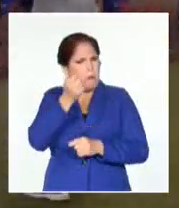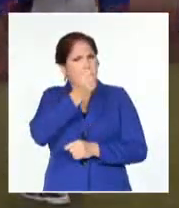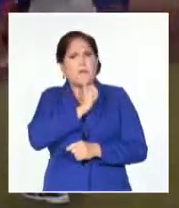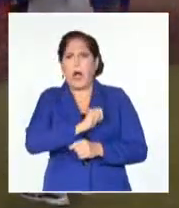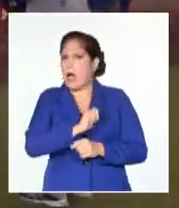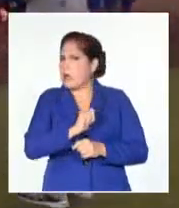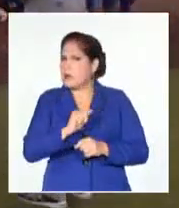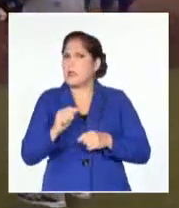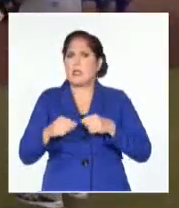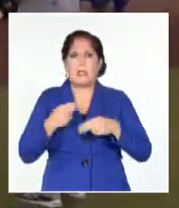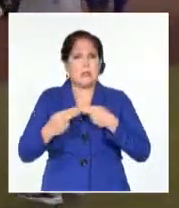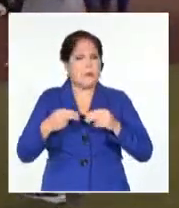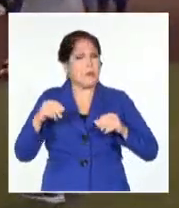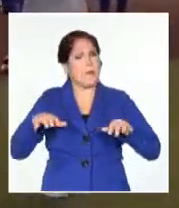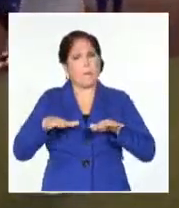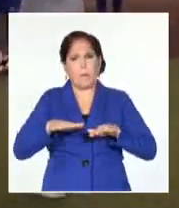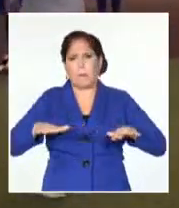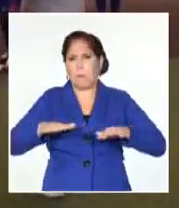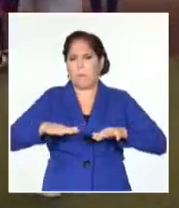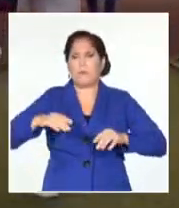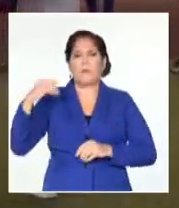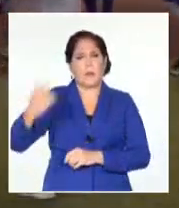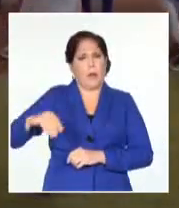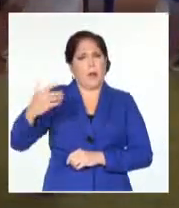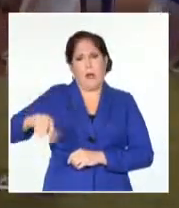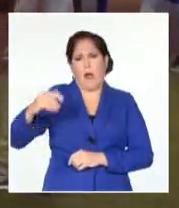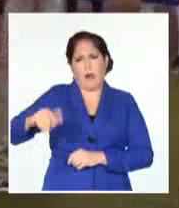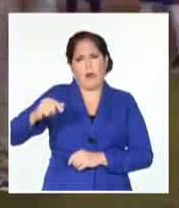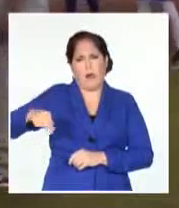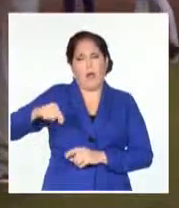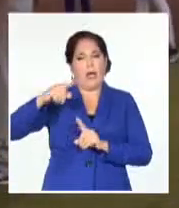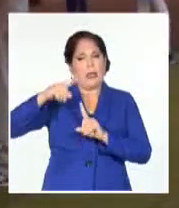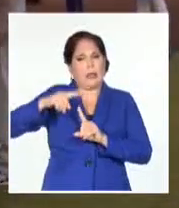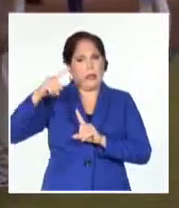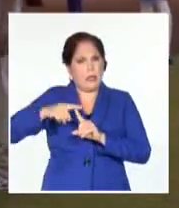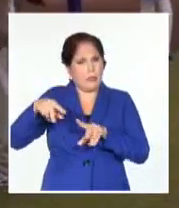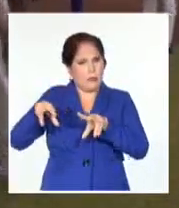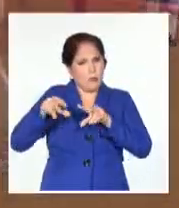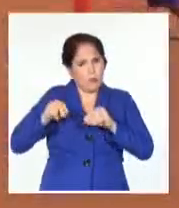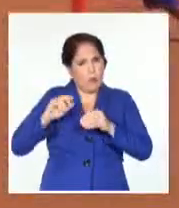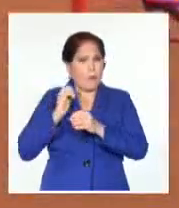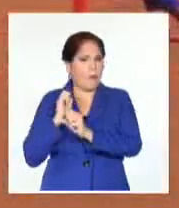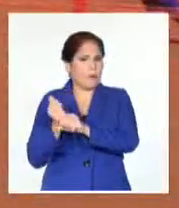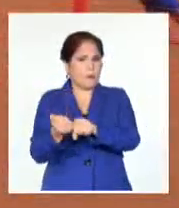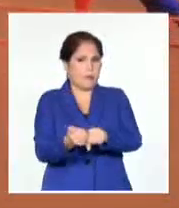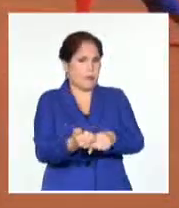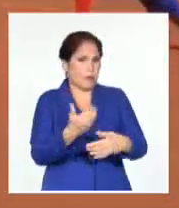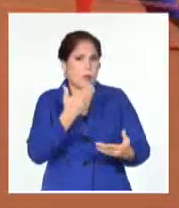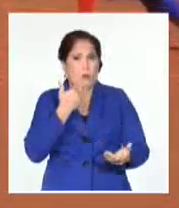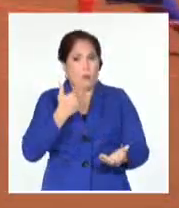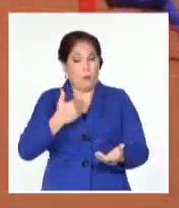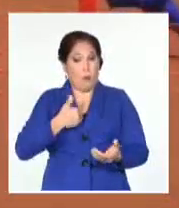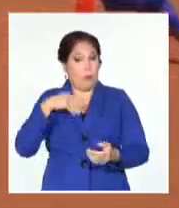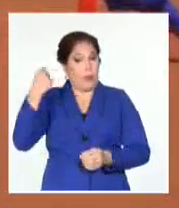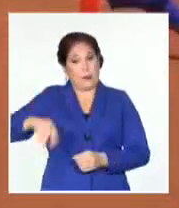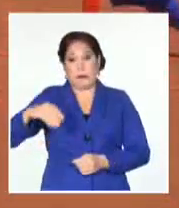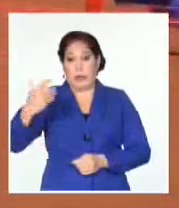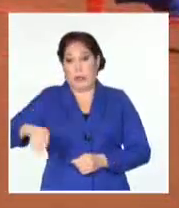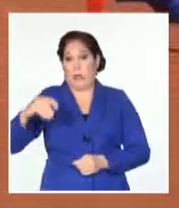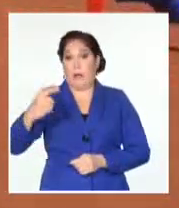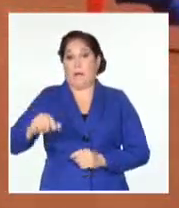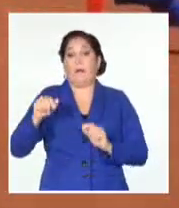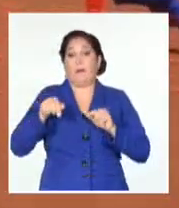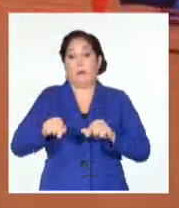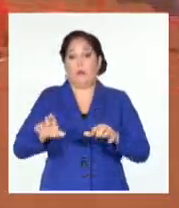su preparación enfocada en todos los aspectos técnico-tácticos del juego. Las sesiones de entrenamiento que tendrá la